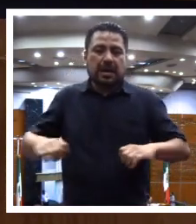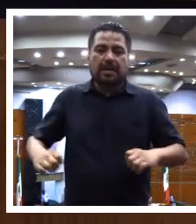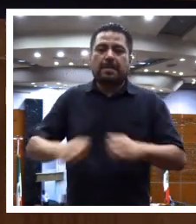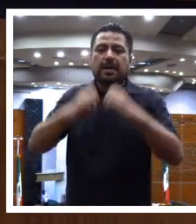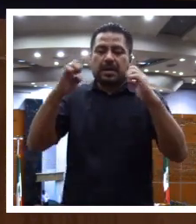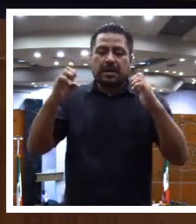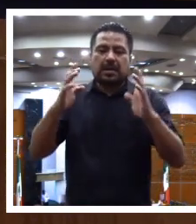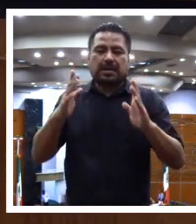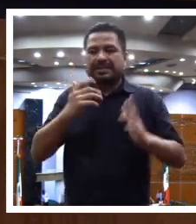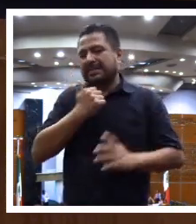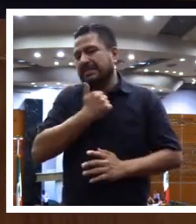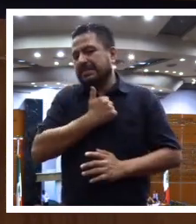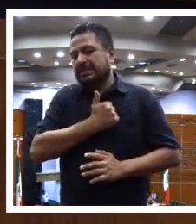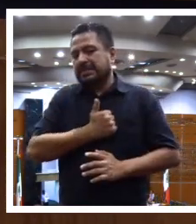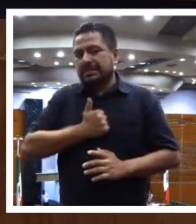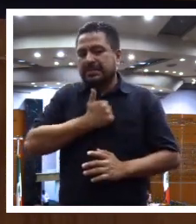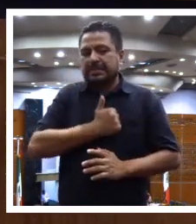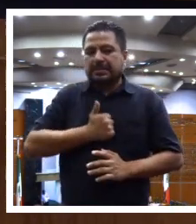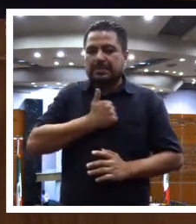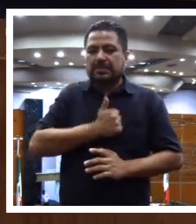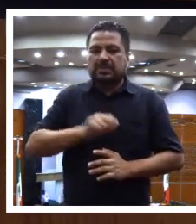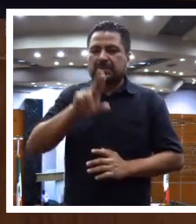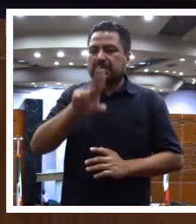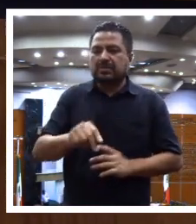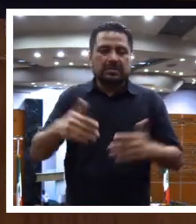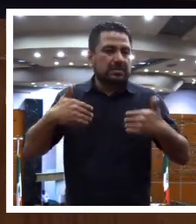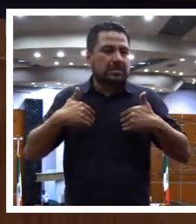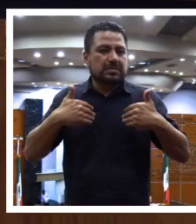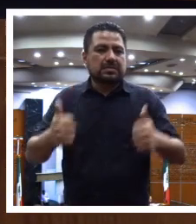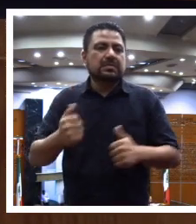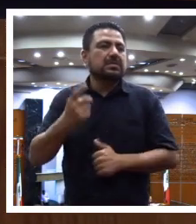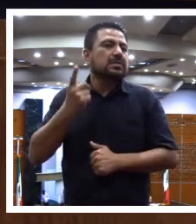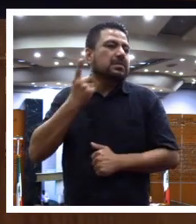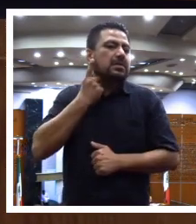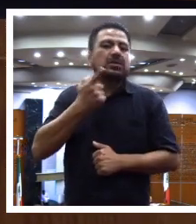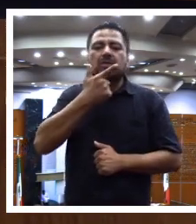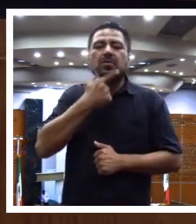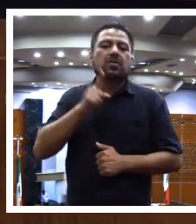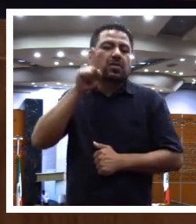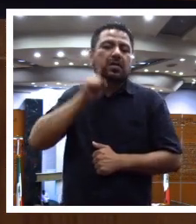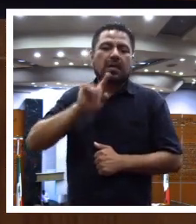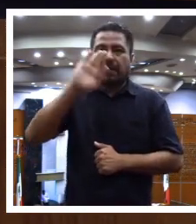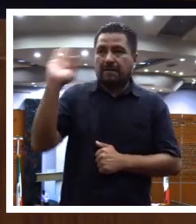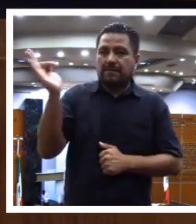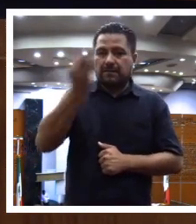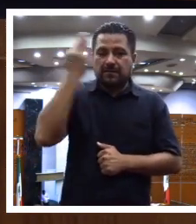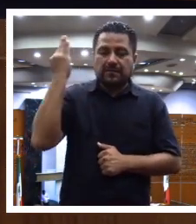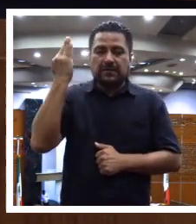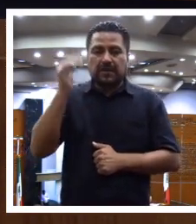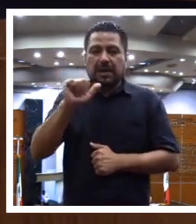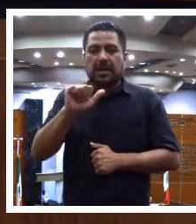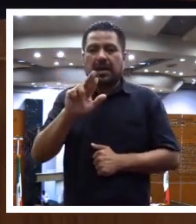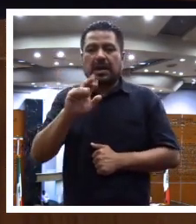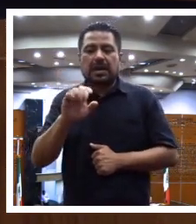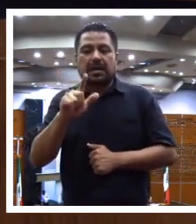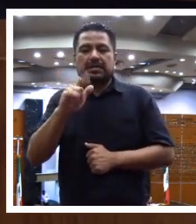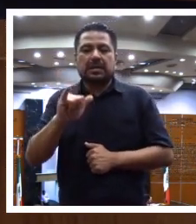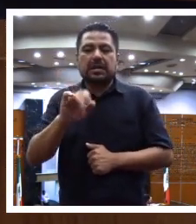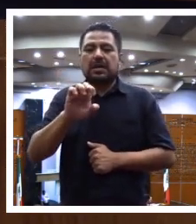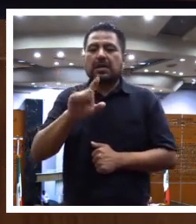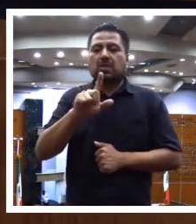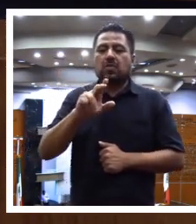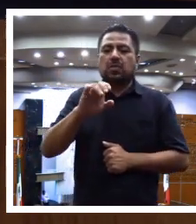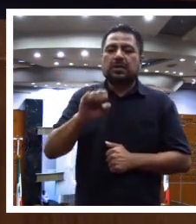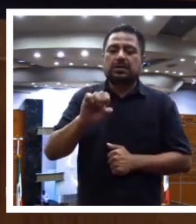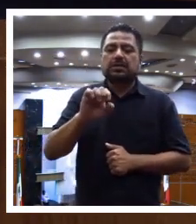emergencia. Lamento y no entiendo a las diputados y diputados federales Araceli, Luis